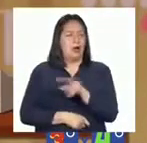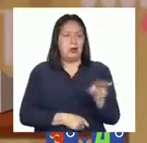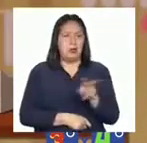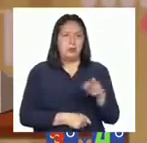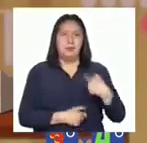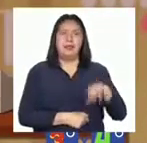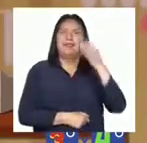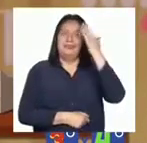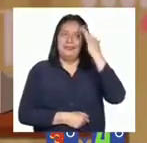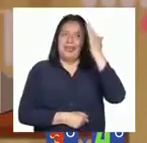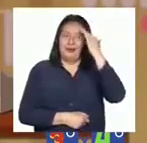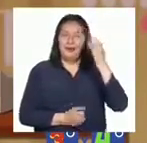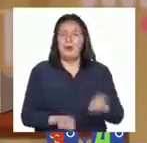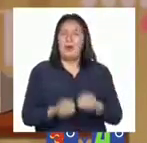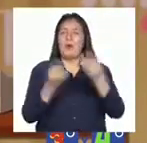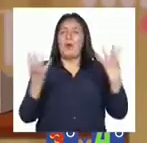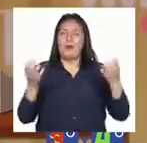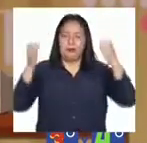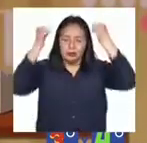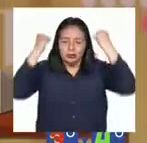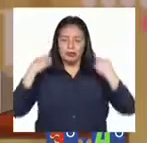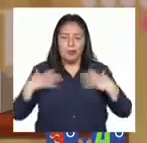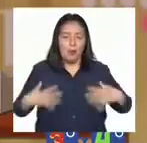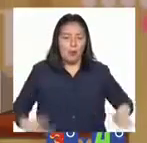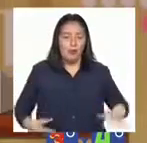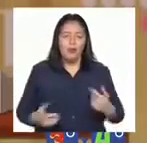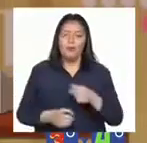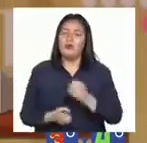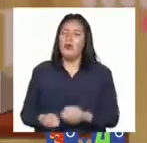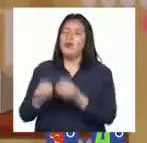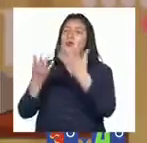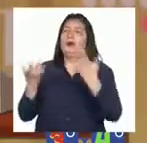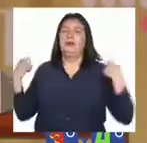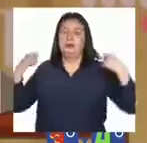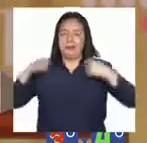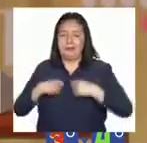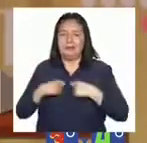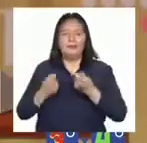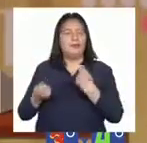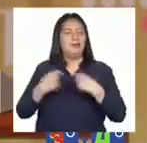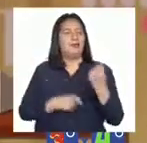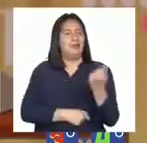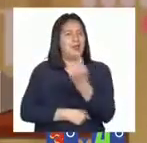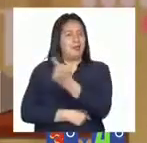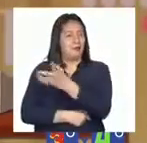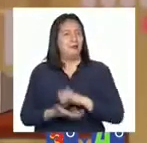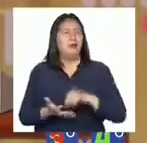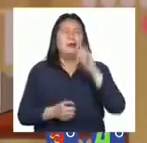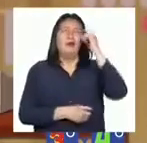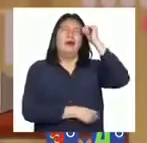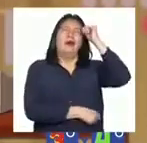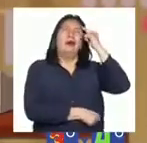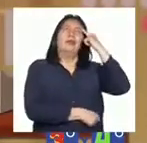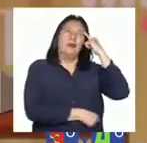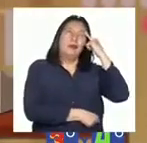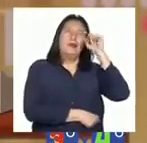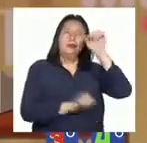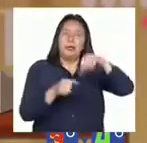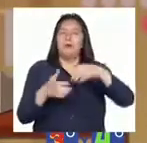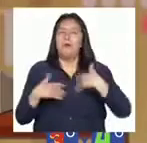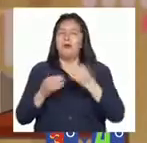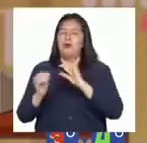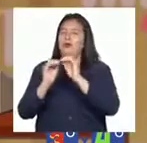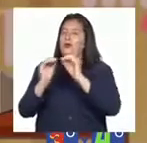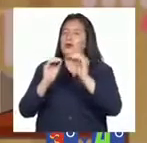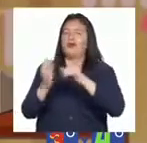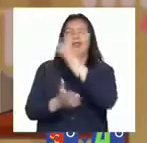han averiguado la cantidad de ponchos y mantas que vendió cada una durante la semana. Con los datos que recordaron, hemos podido resolver